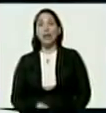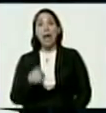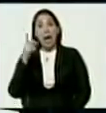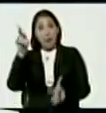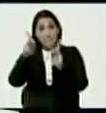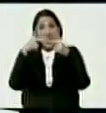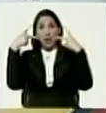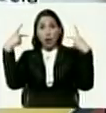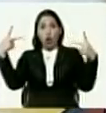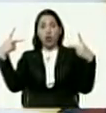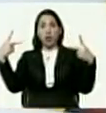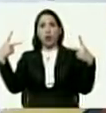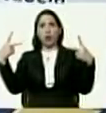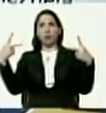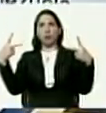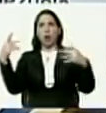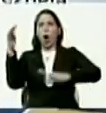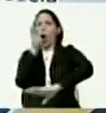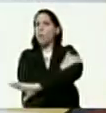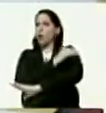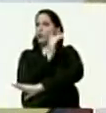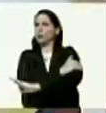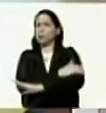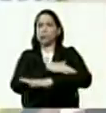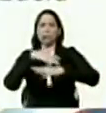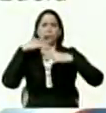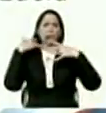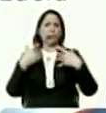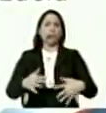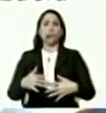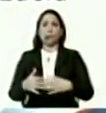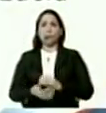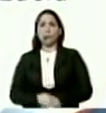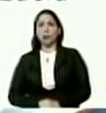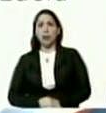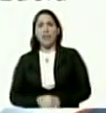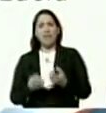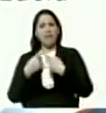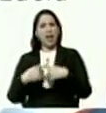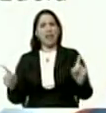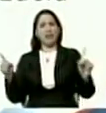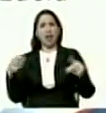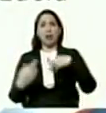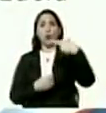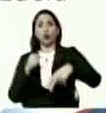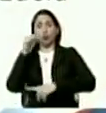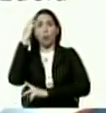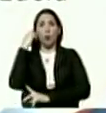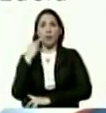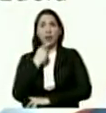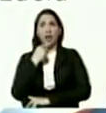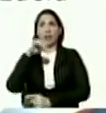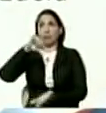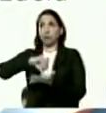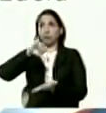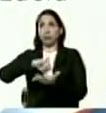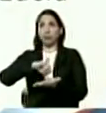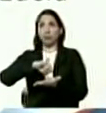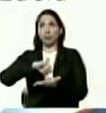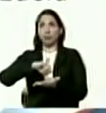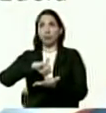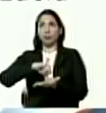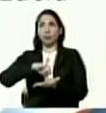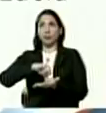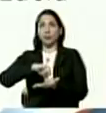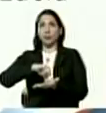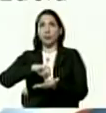periódico muy opositor a la Revolución Bolivariana en una localidad de,